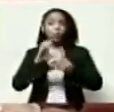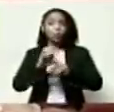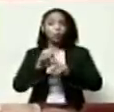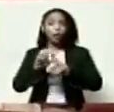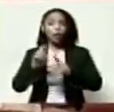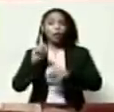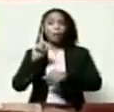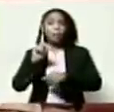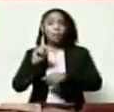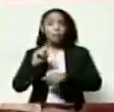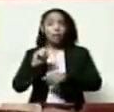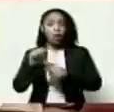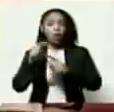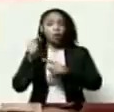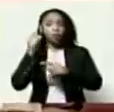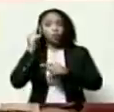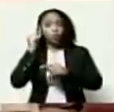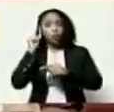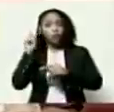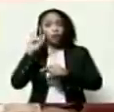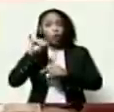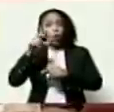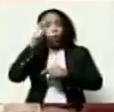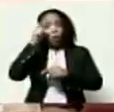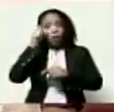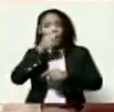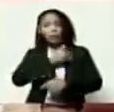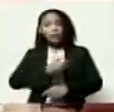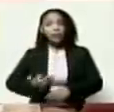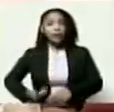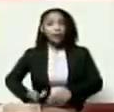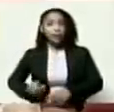Jiménez, va a estar Jorge Márquez, presidente de Conatel.